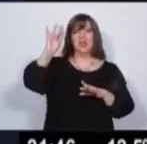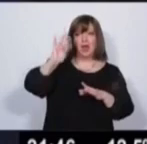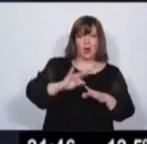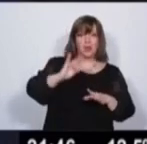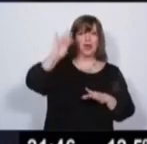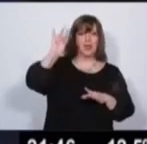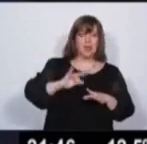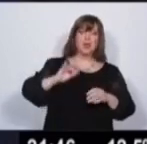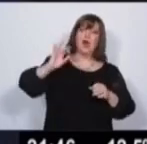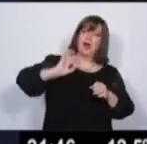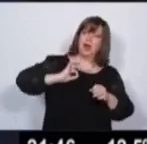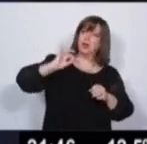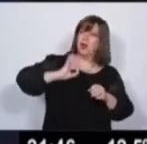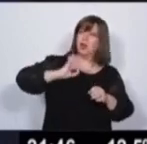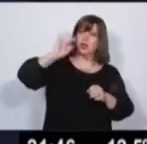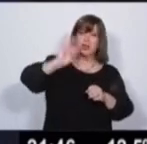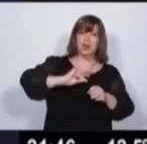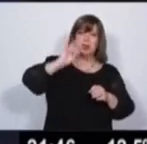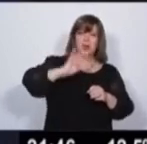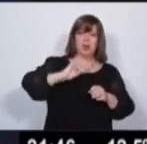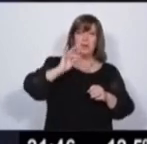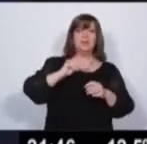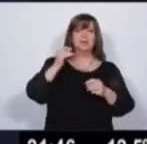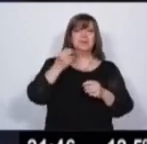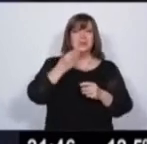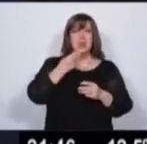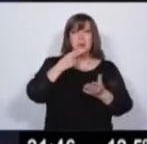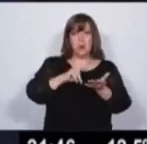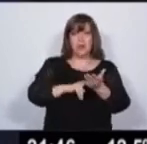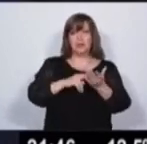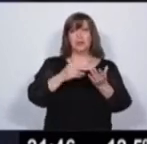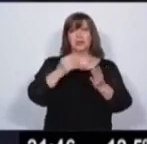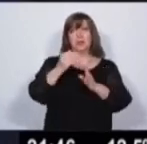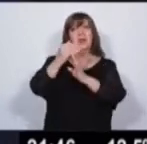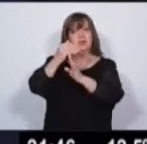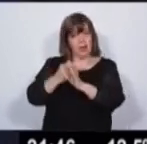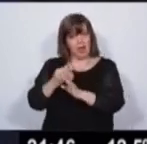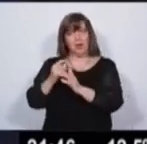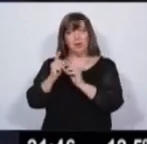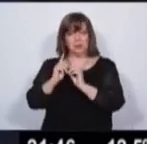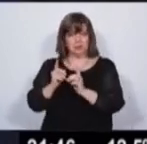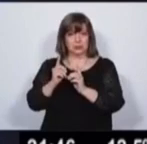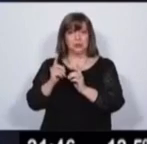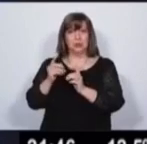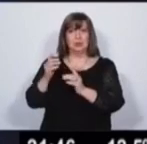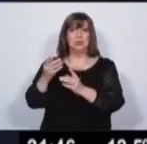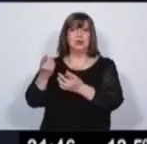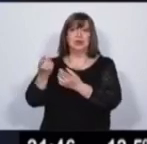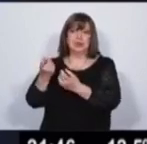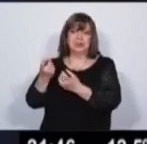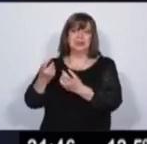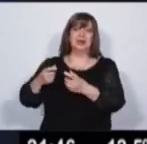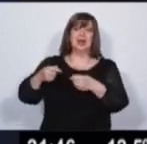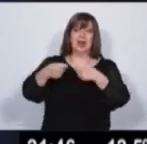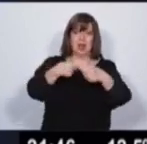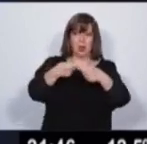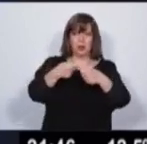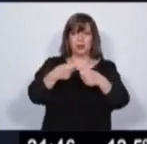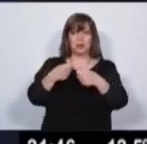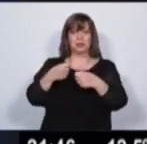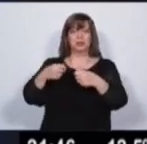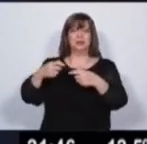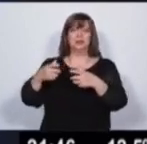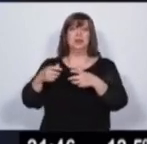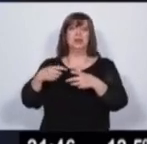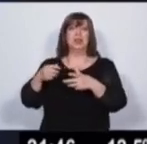año tras año para bajar los impuestos que asfixian a la familia trabajadora y El pequeño comerciante de la ciudad